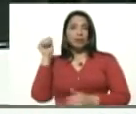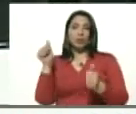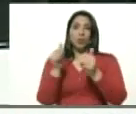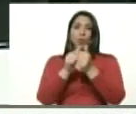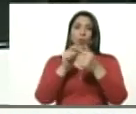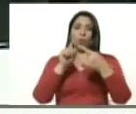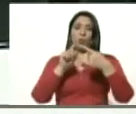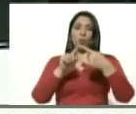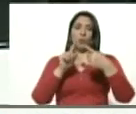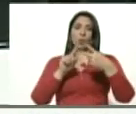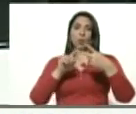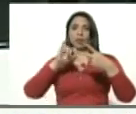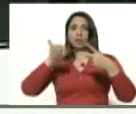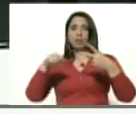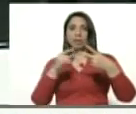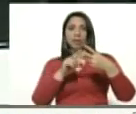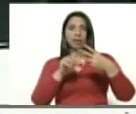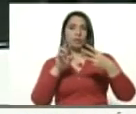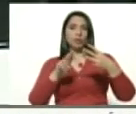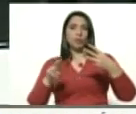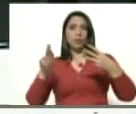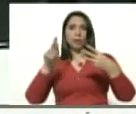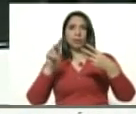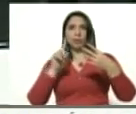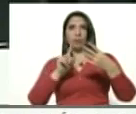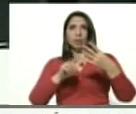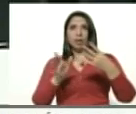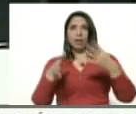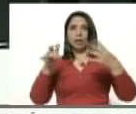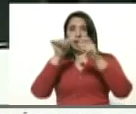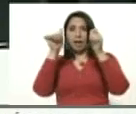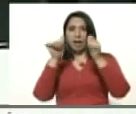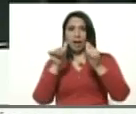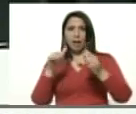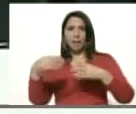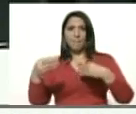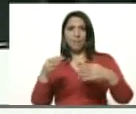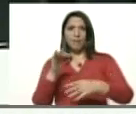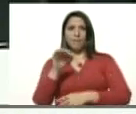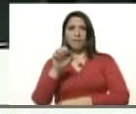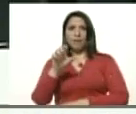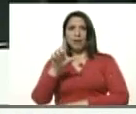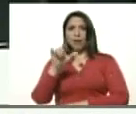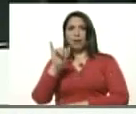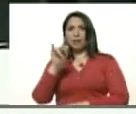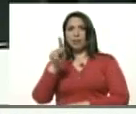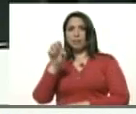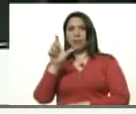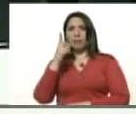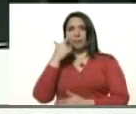Jacqueline Faría, con Roberto Malavé y con el gran artista plástica Felipe García. Adelante.